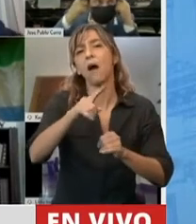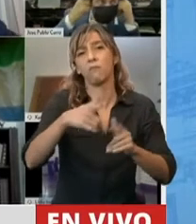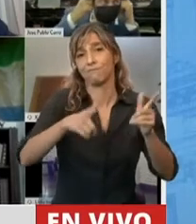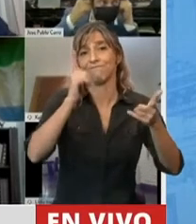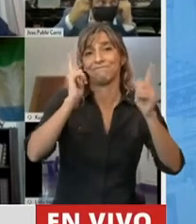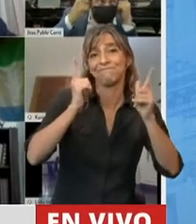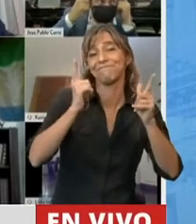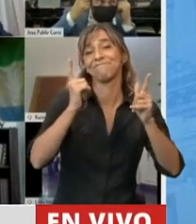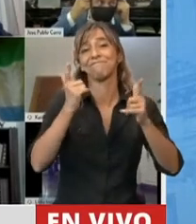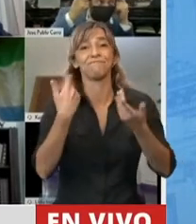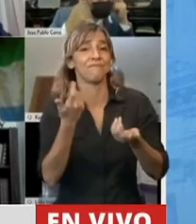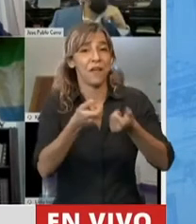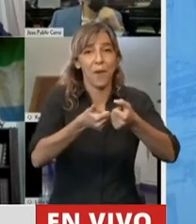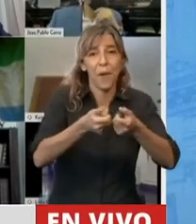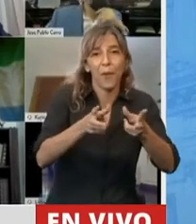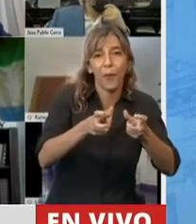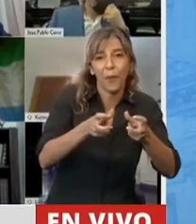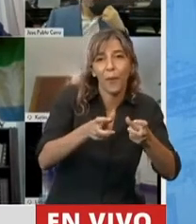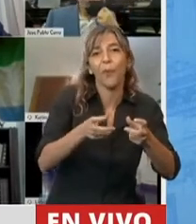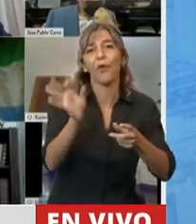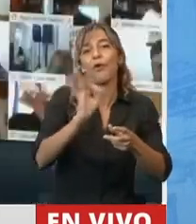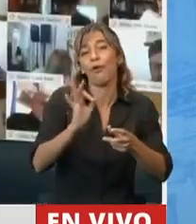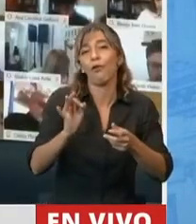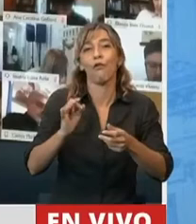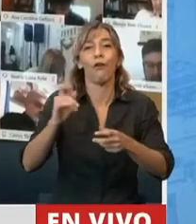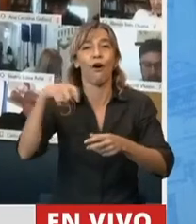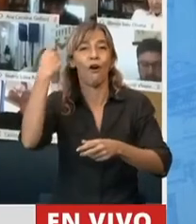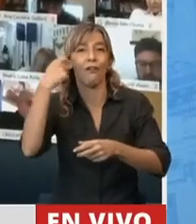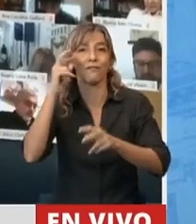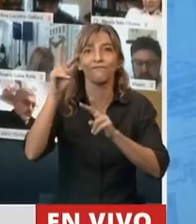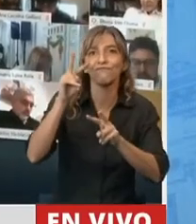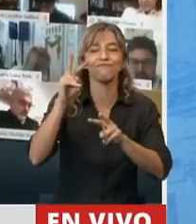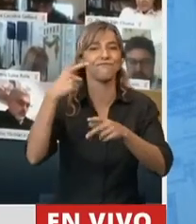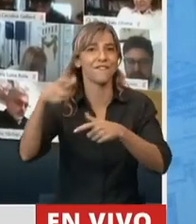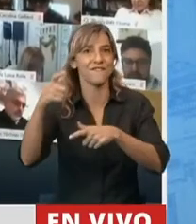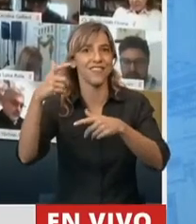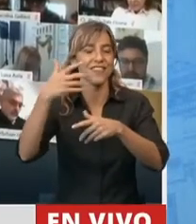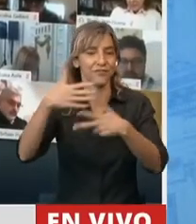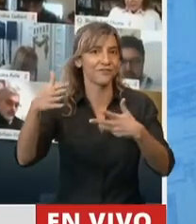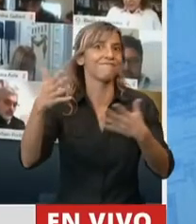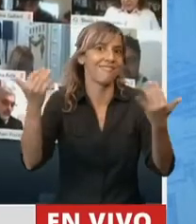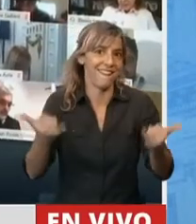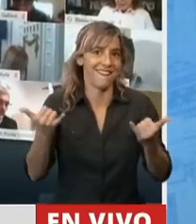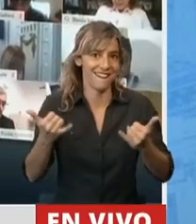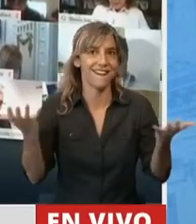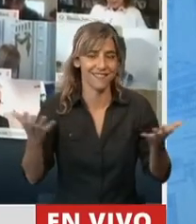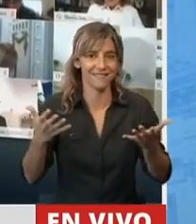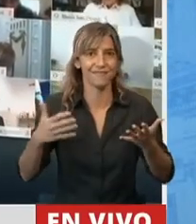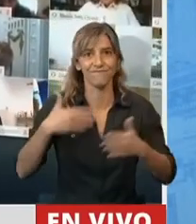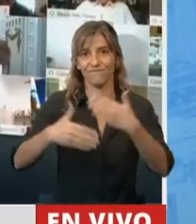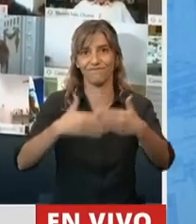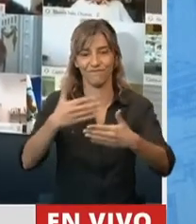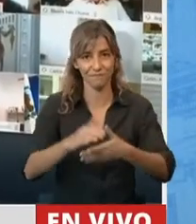entretenimiento en videojuegos o producciones audiovisuales. Y las vinculadas a la actividad más tradicional, como